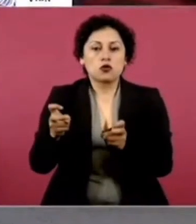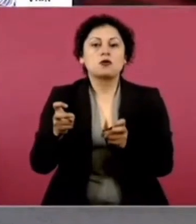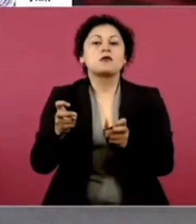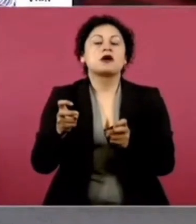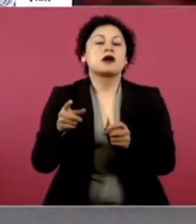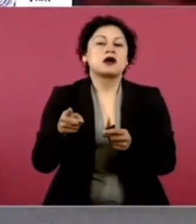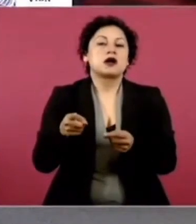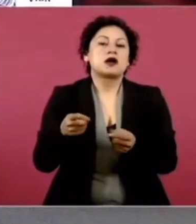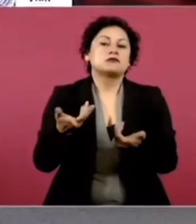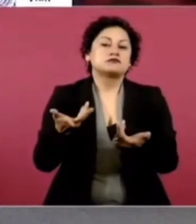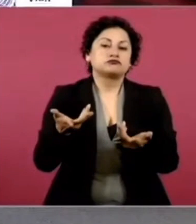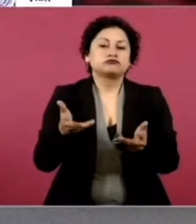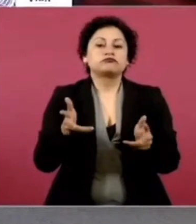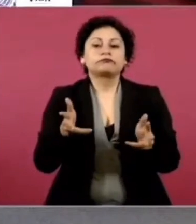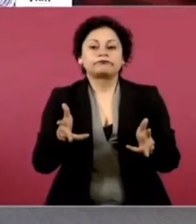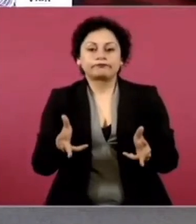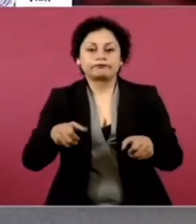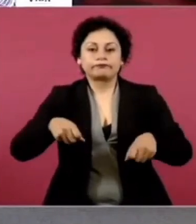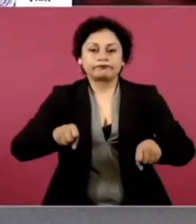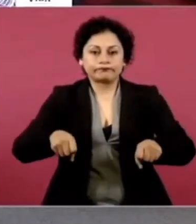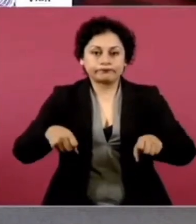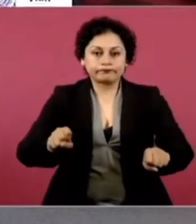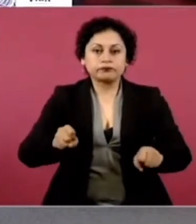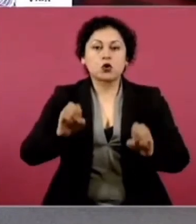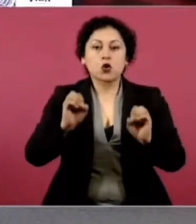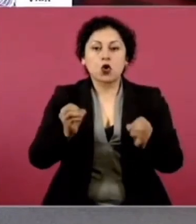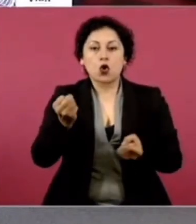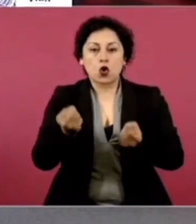motocicletas empleados en los asaltos.